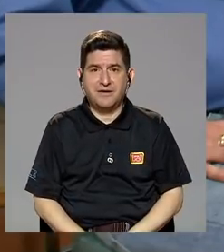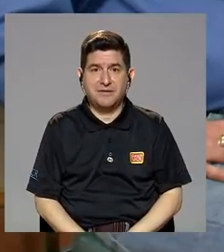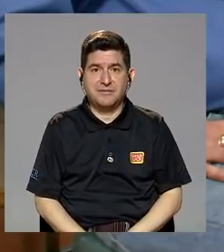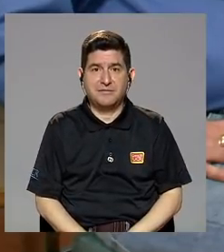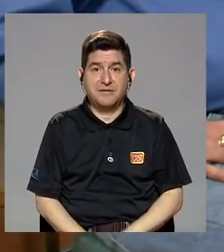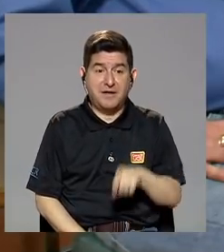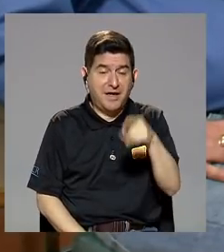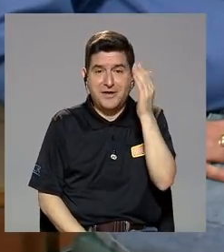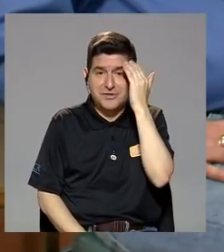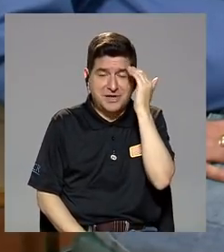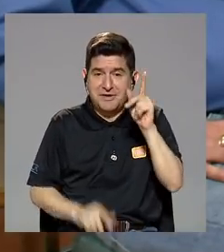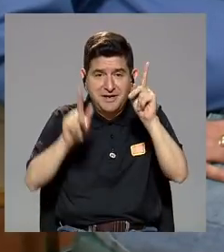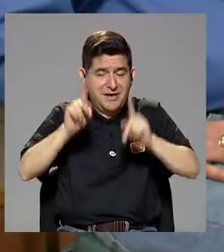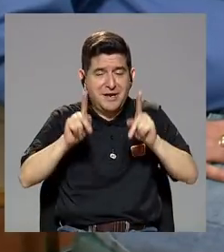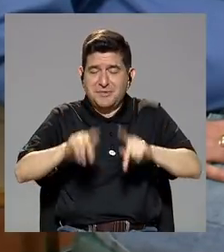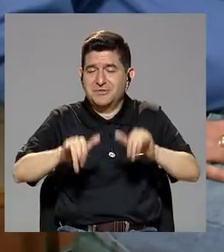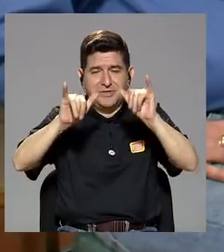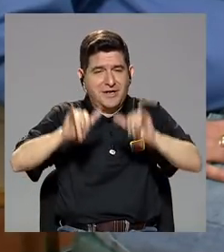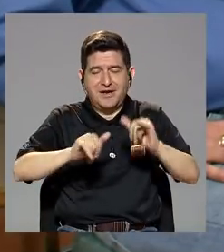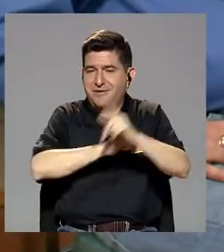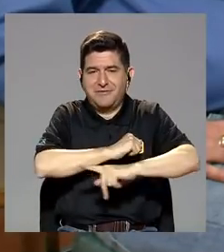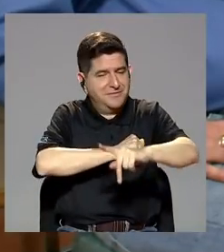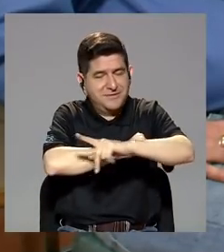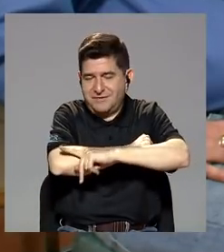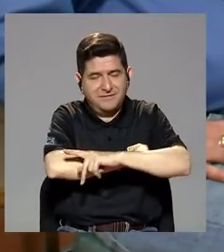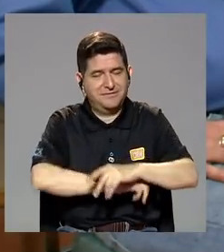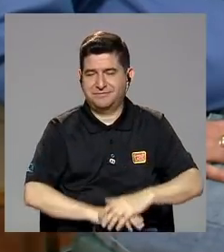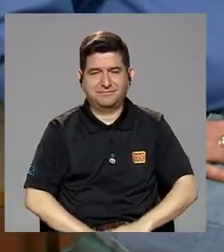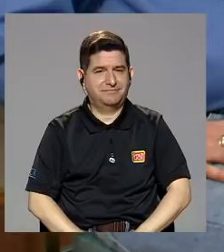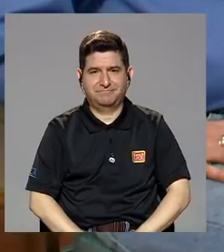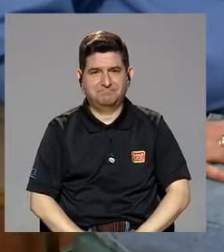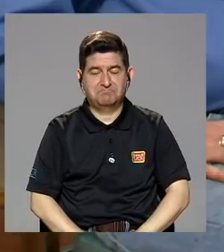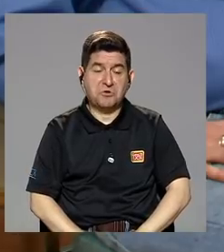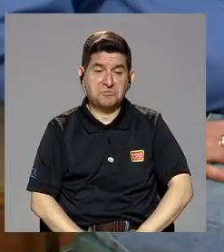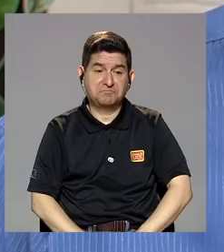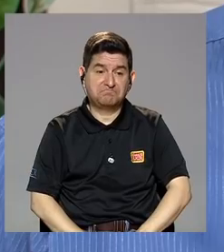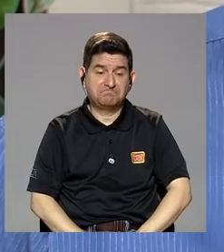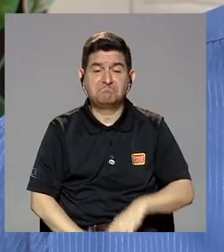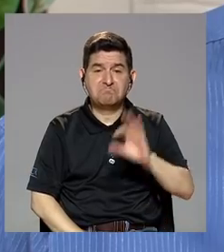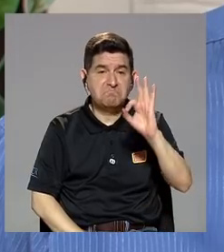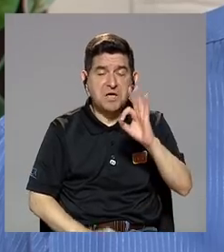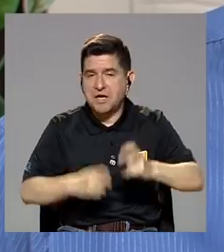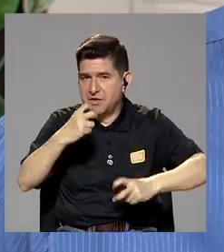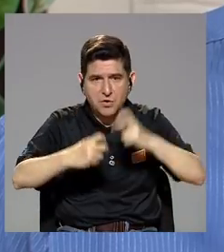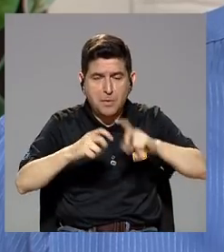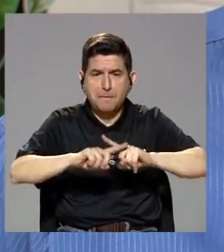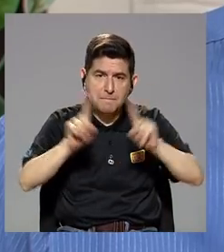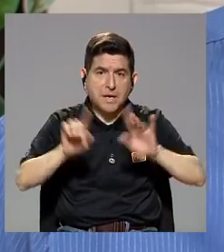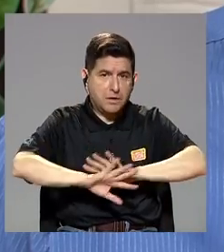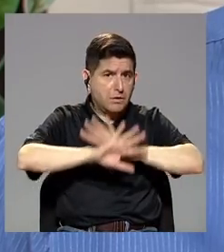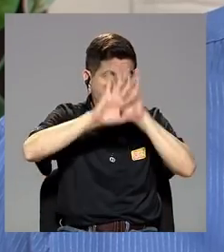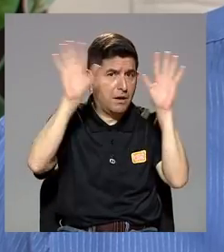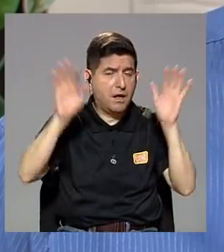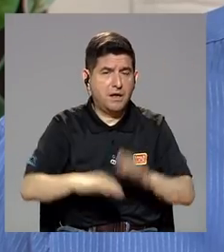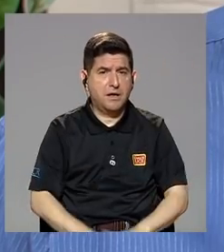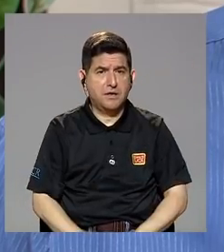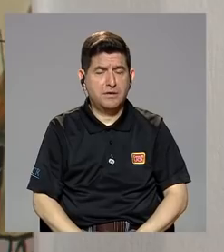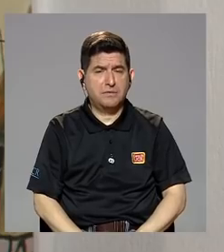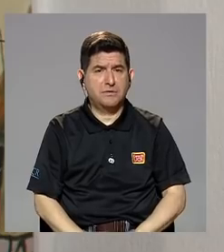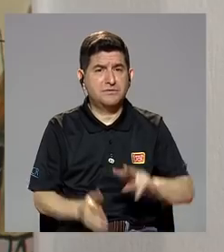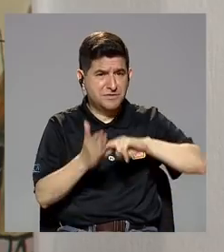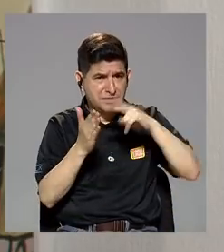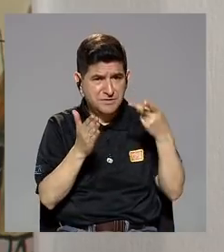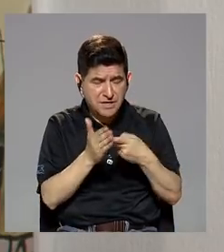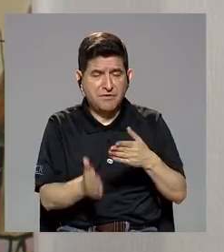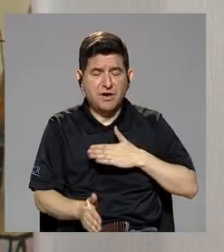me dio saber que no estaba ahí entonces eran está bien no hay problema pero claro eso me valió